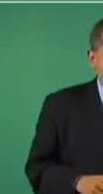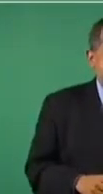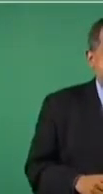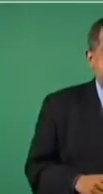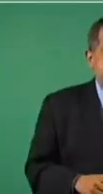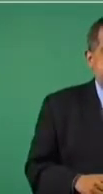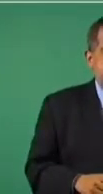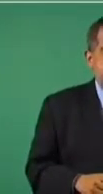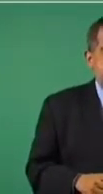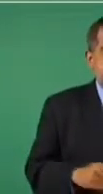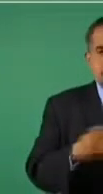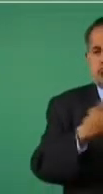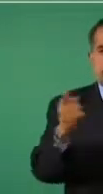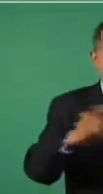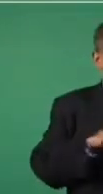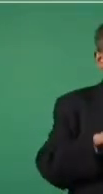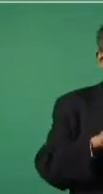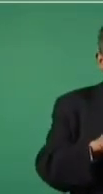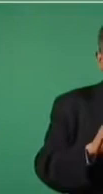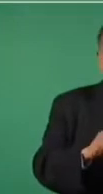el afán autoritario,